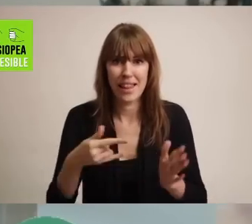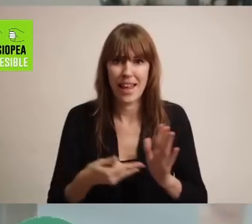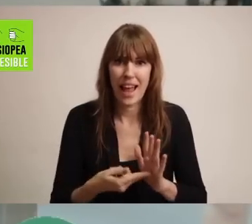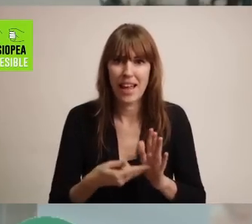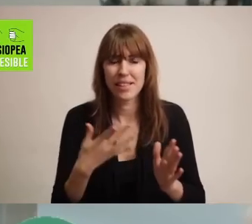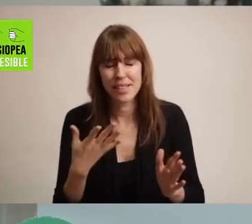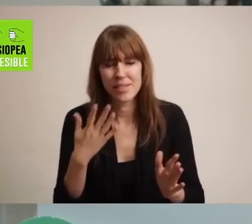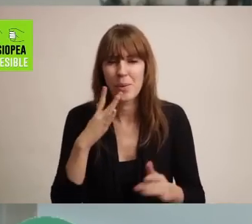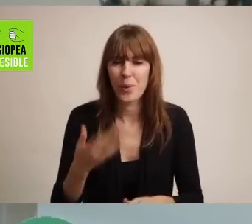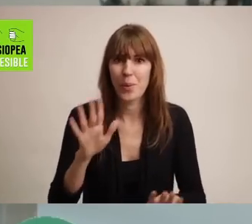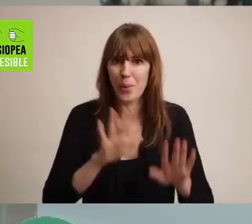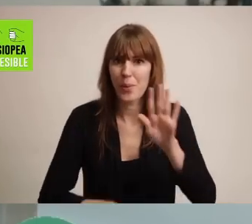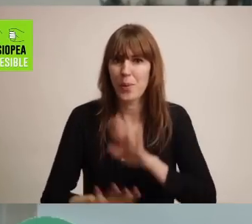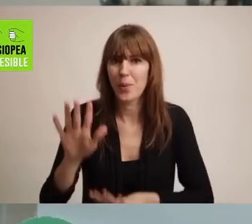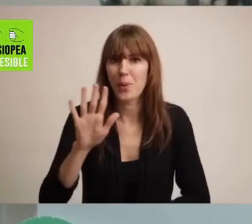es más tiempo.